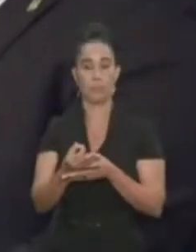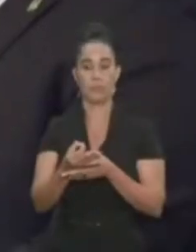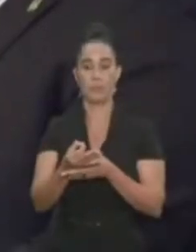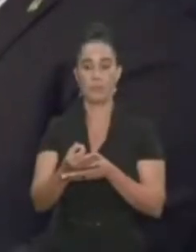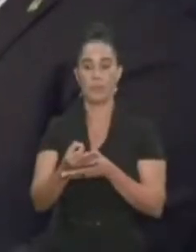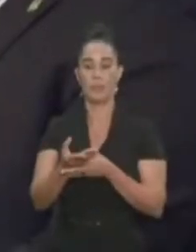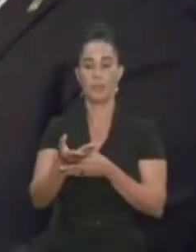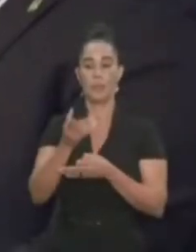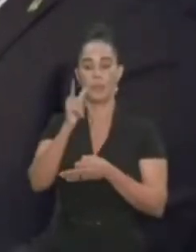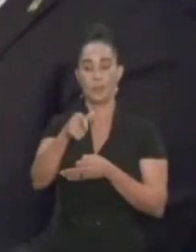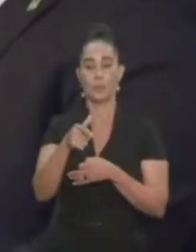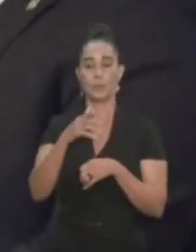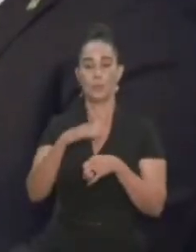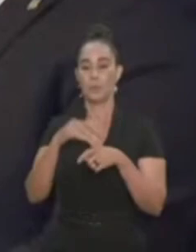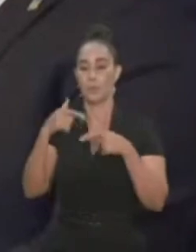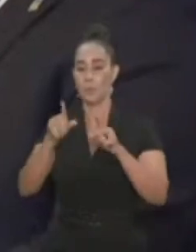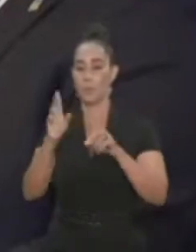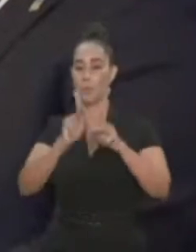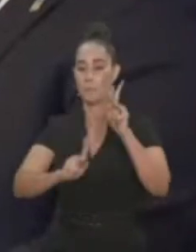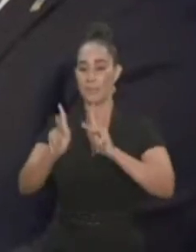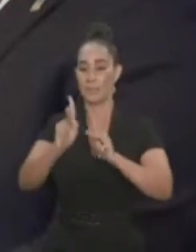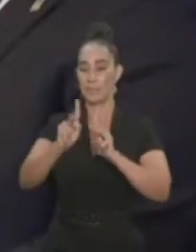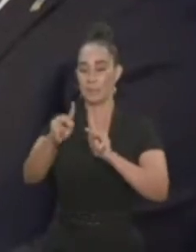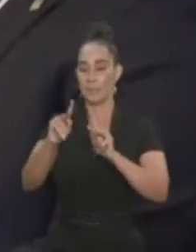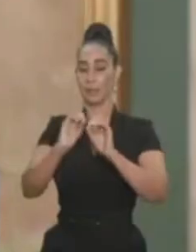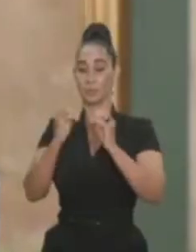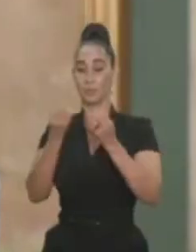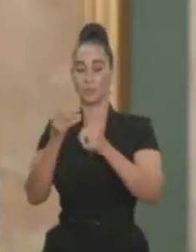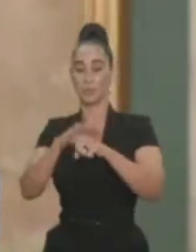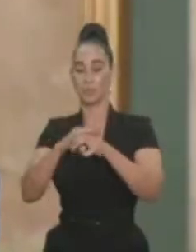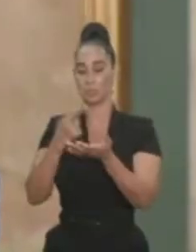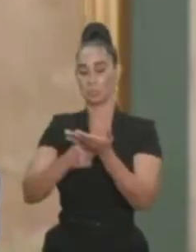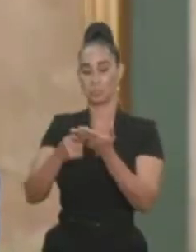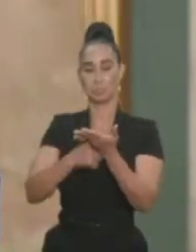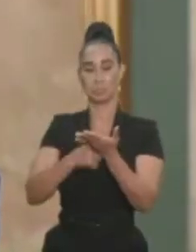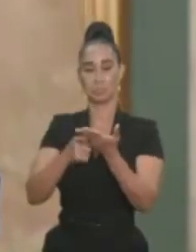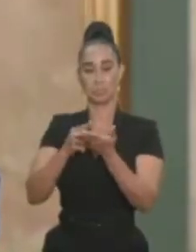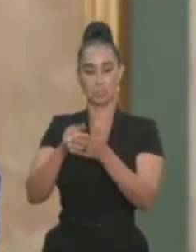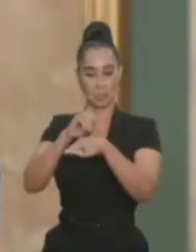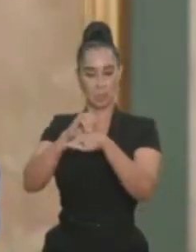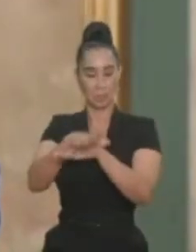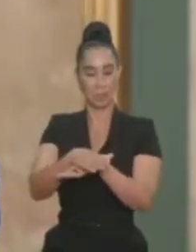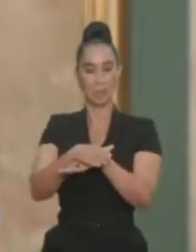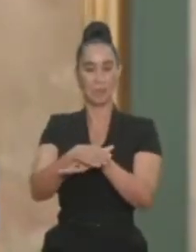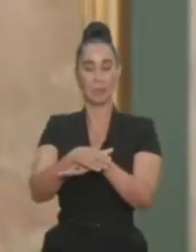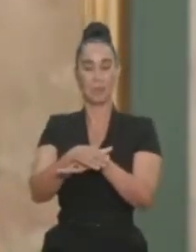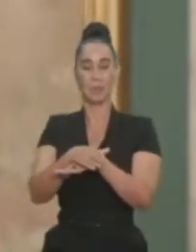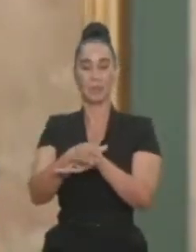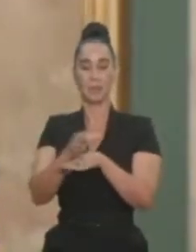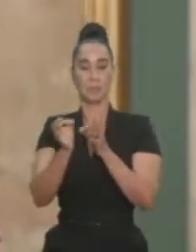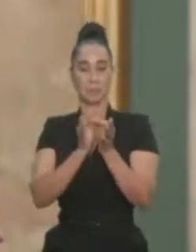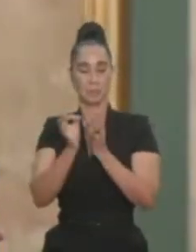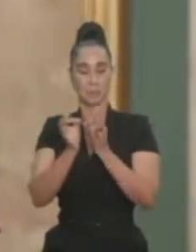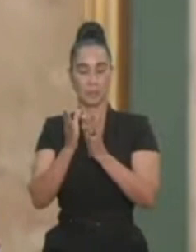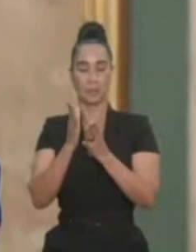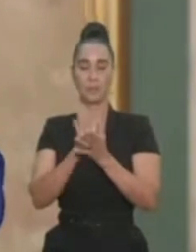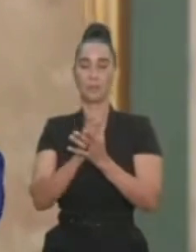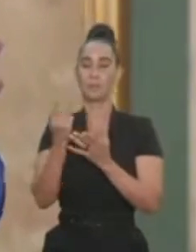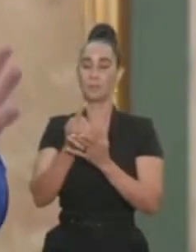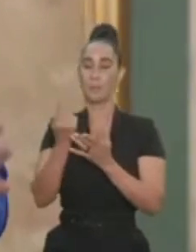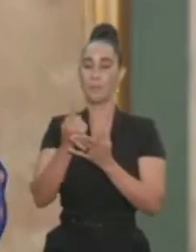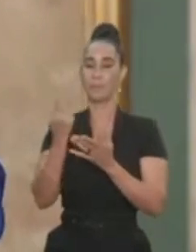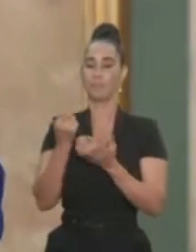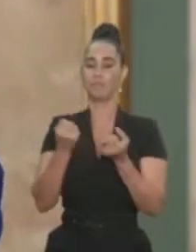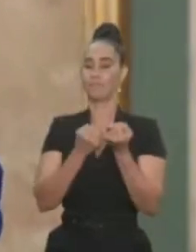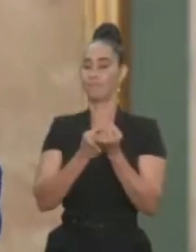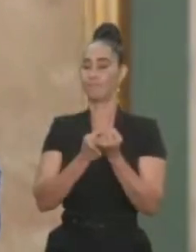pues llevábamos e íbamos y lo visitábamos a su oficina para que nos diera esa voz prudente y sosegada